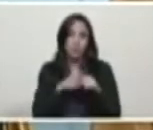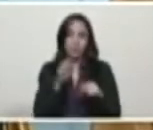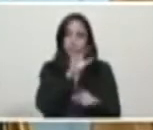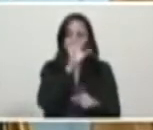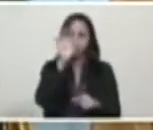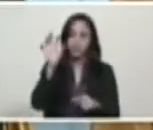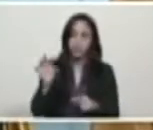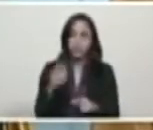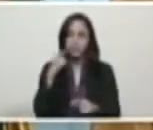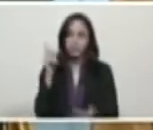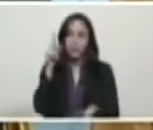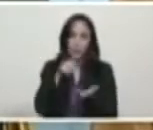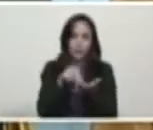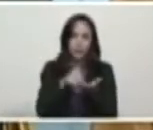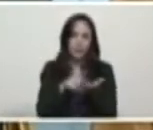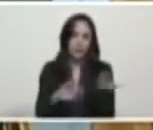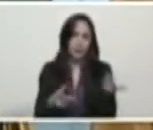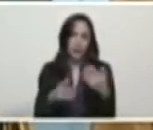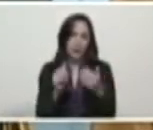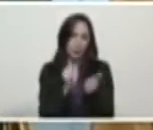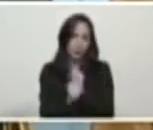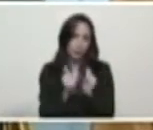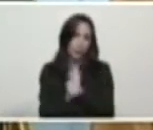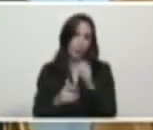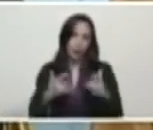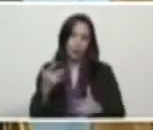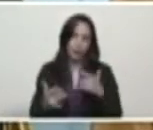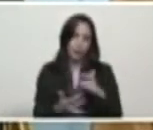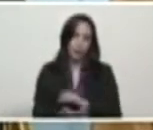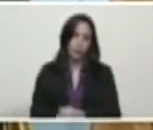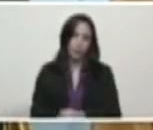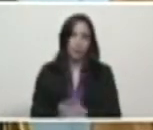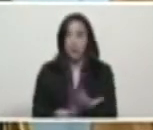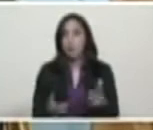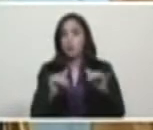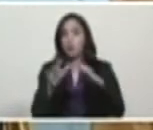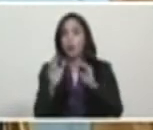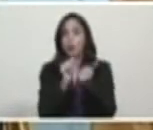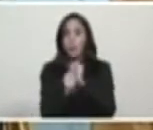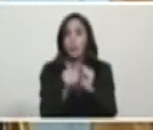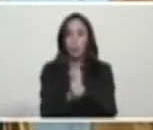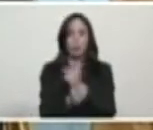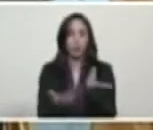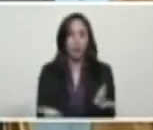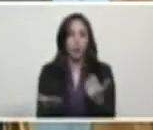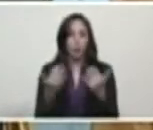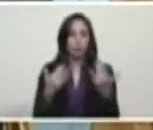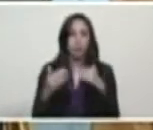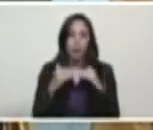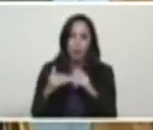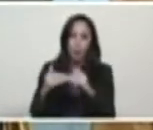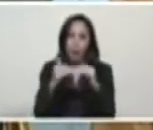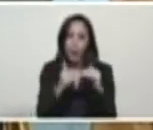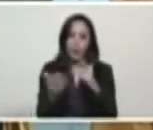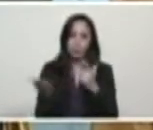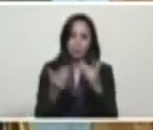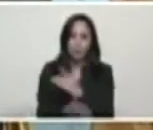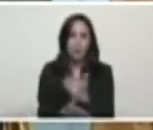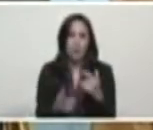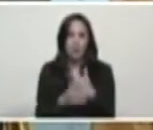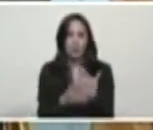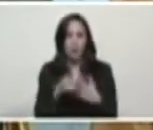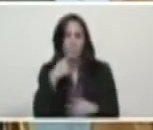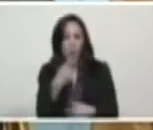para participar en eventos deportivos. Si precisamente el deporte es el encuentro entre todos, entre iguales, y ellos